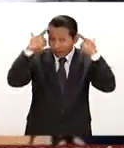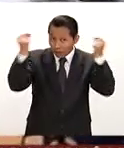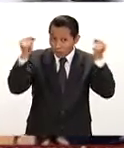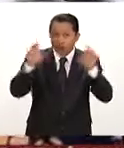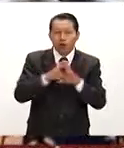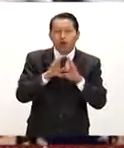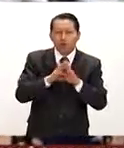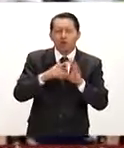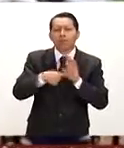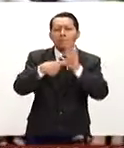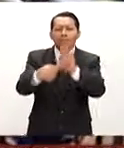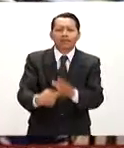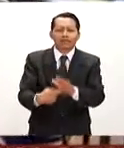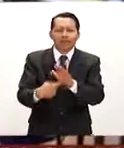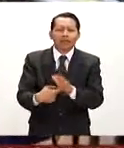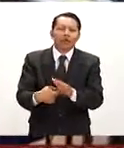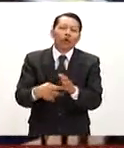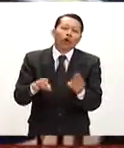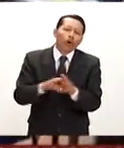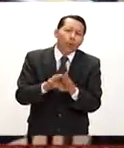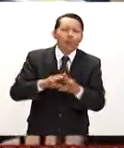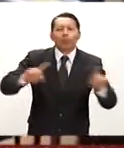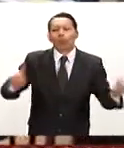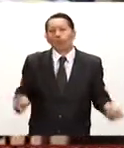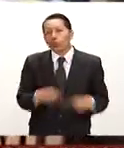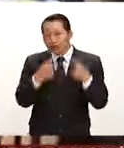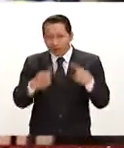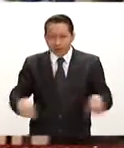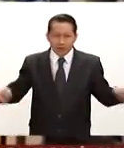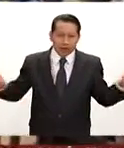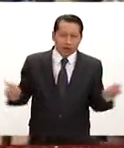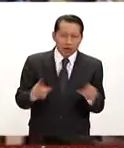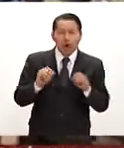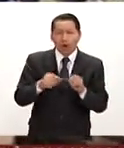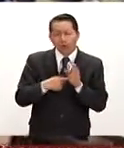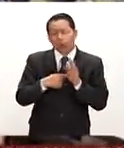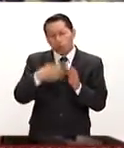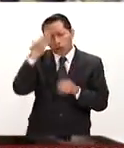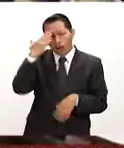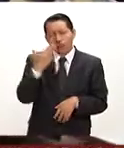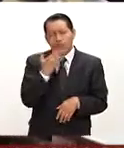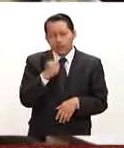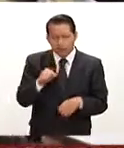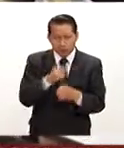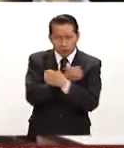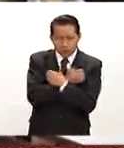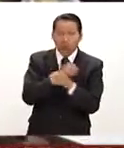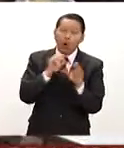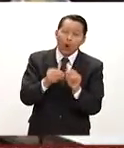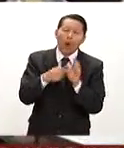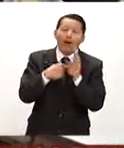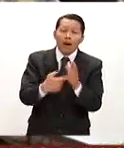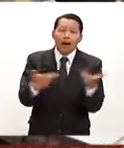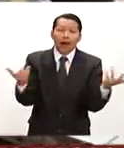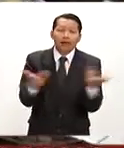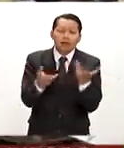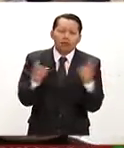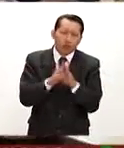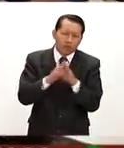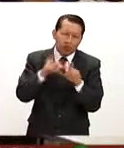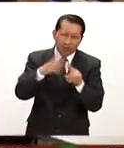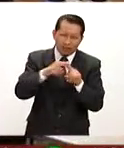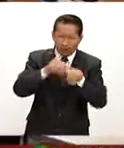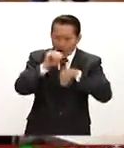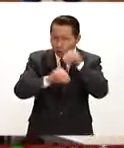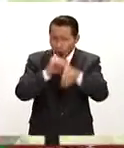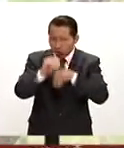presentando un concierto o comprobando sus competencias educativas o presentando una serie de